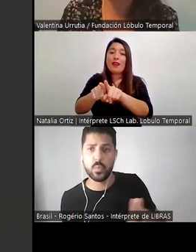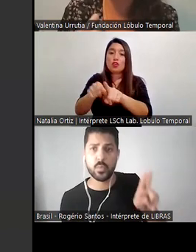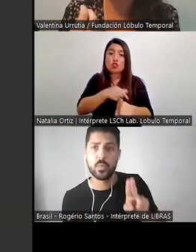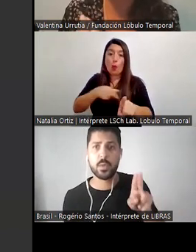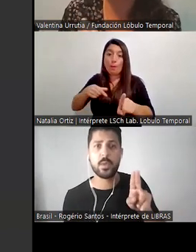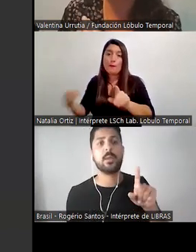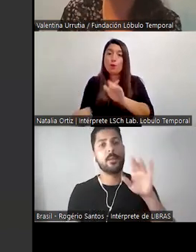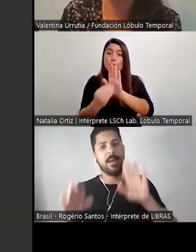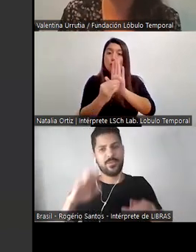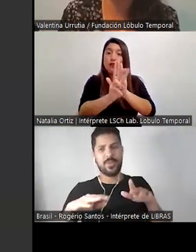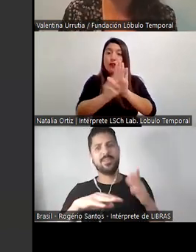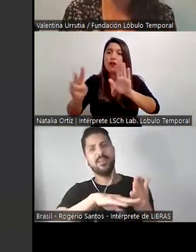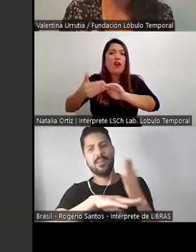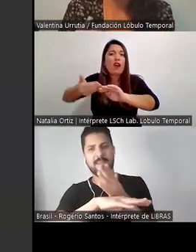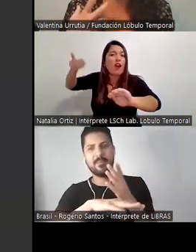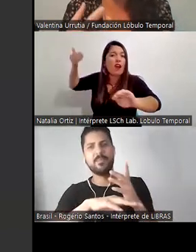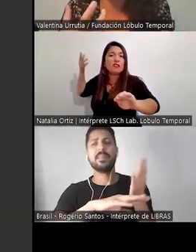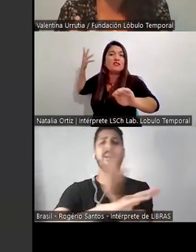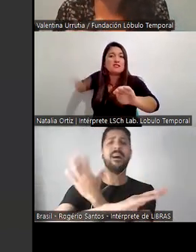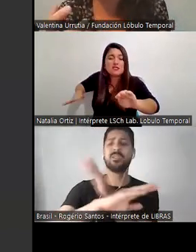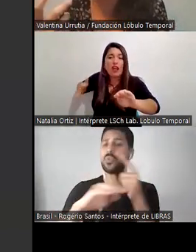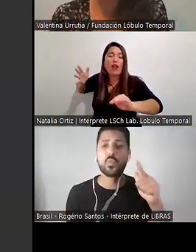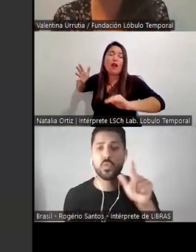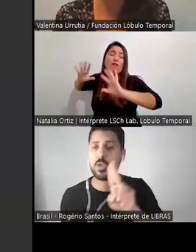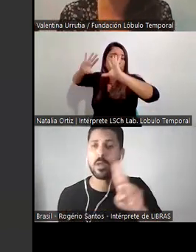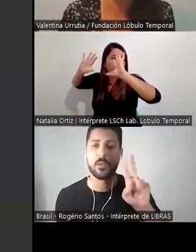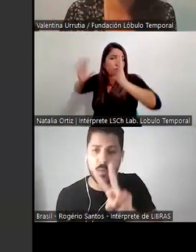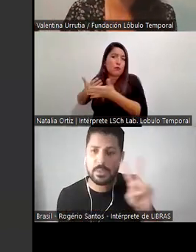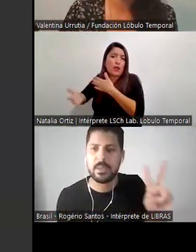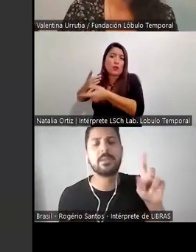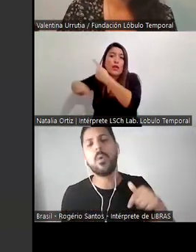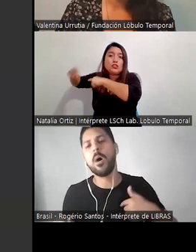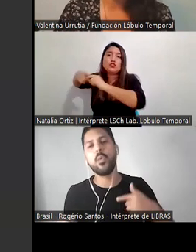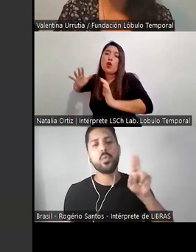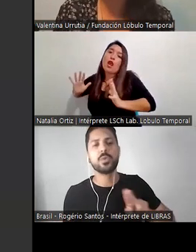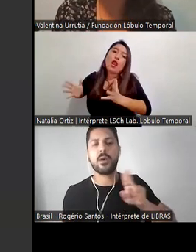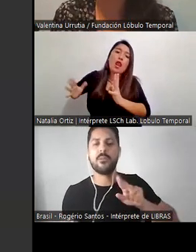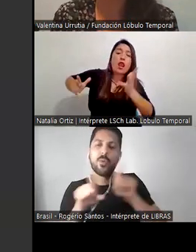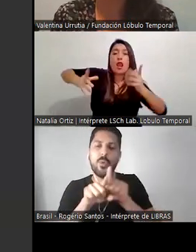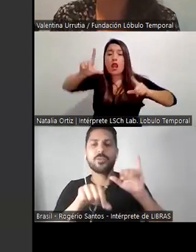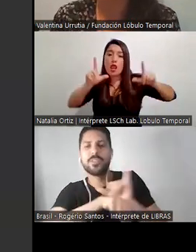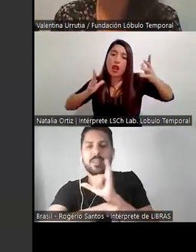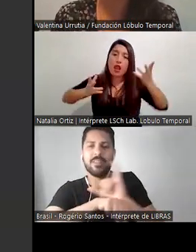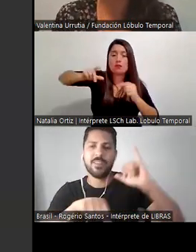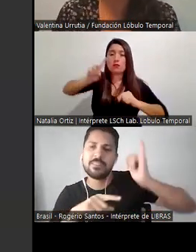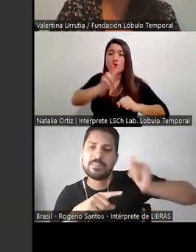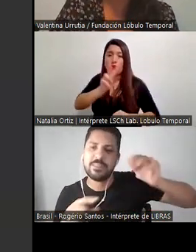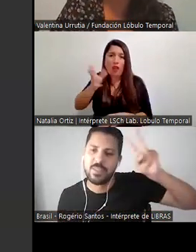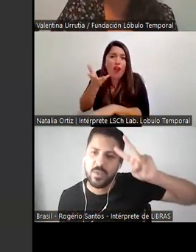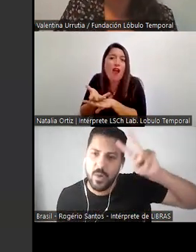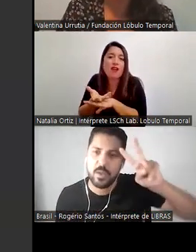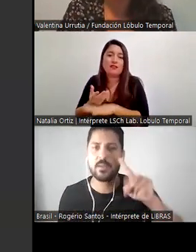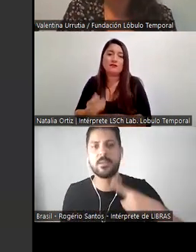nombre, ¿verdad? Se utilizaba mucho como una técnica para contar historias, ¿cierto? Y en este sentido, queríamos nosotros